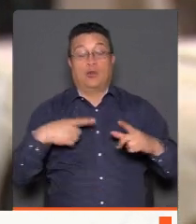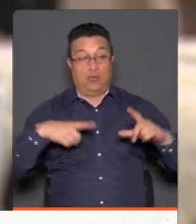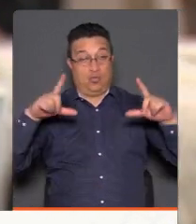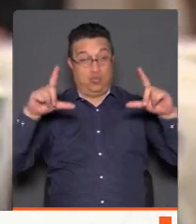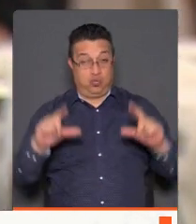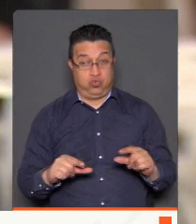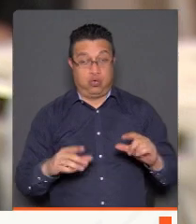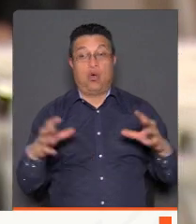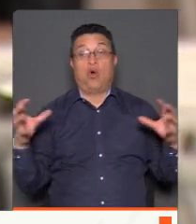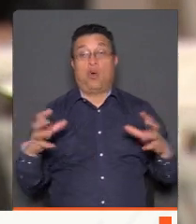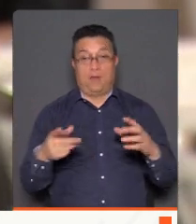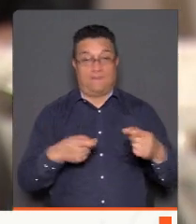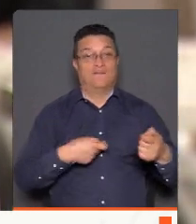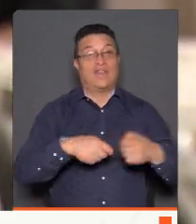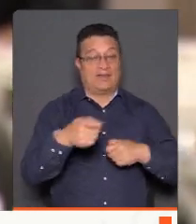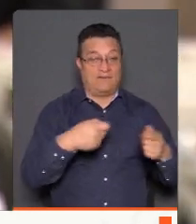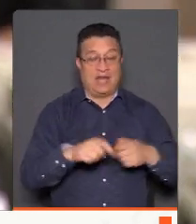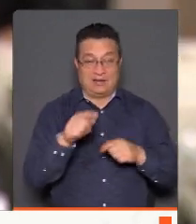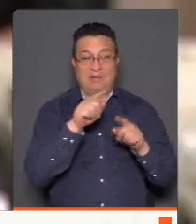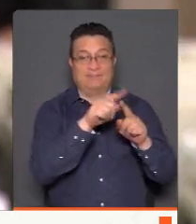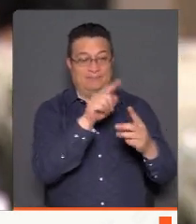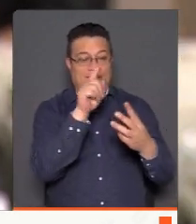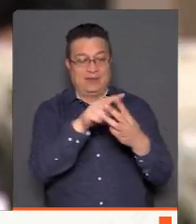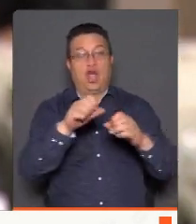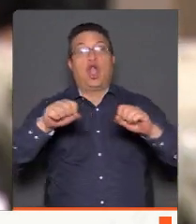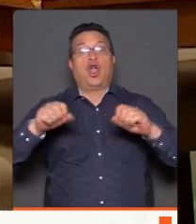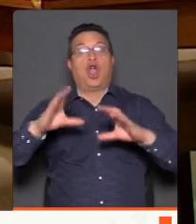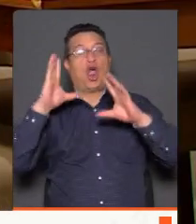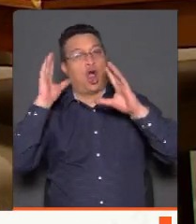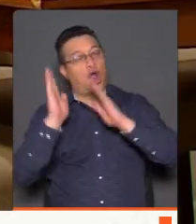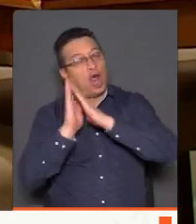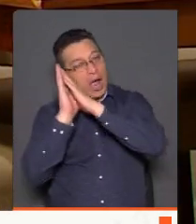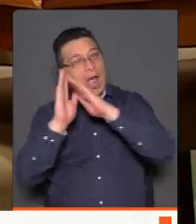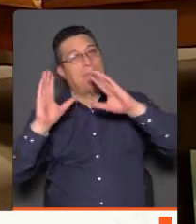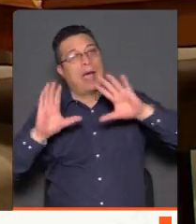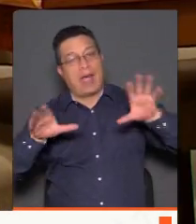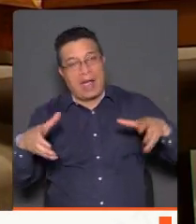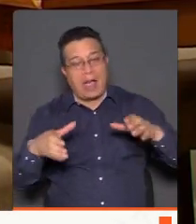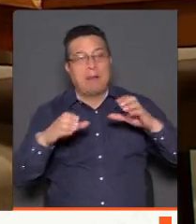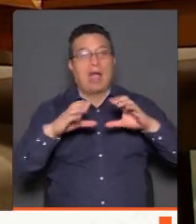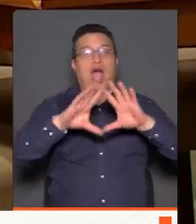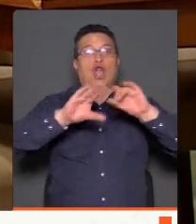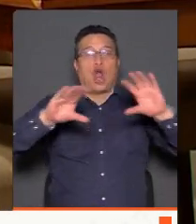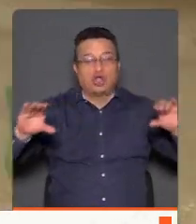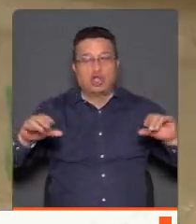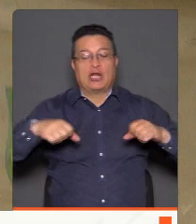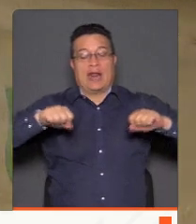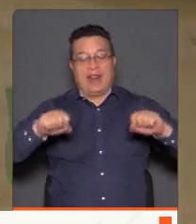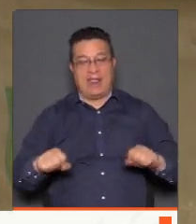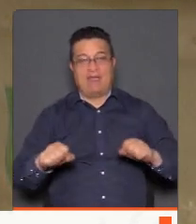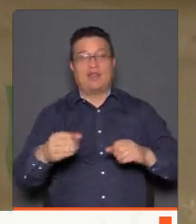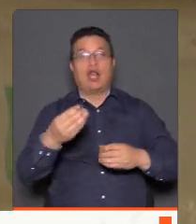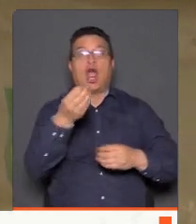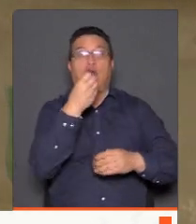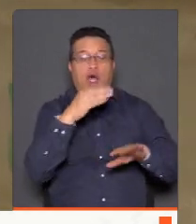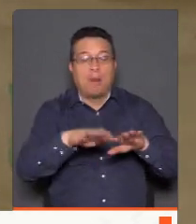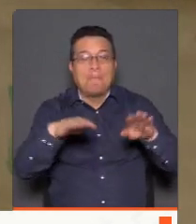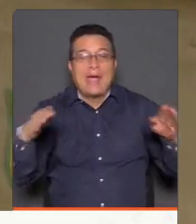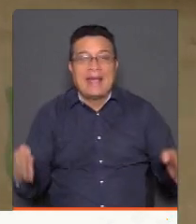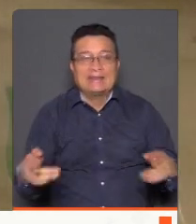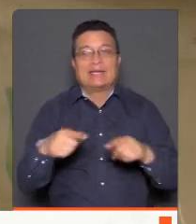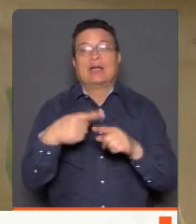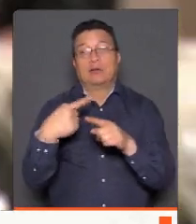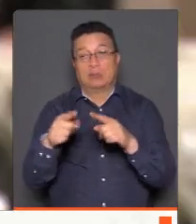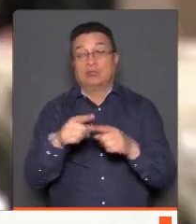venta en ese tipo de rubro, en colchones, cama, comedores, living, y tomamos la decisión